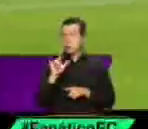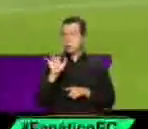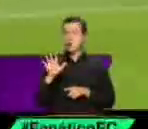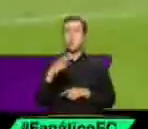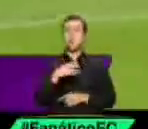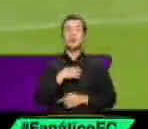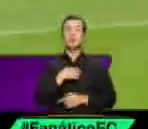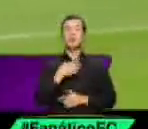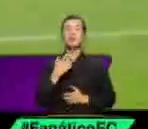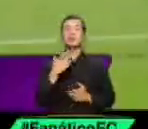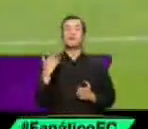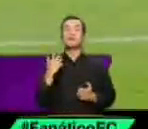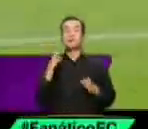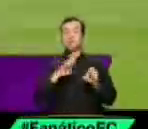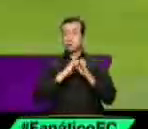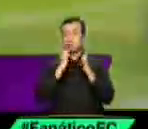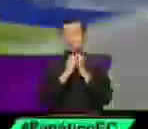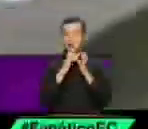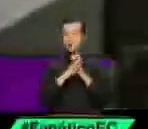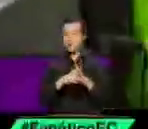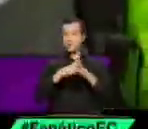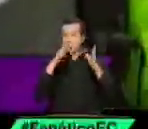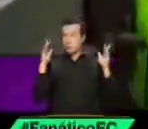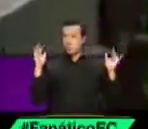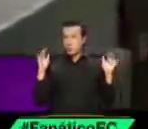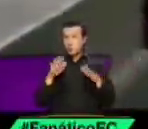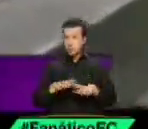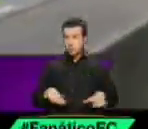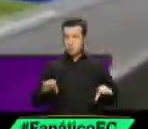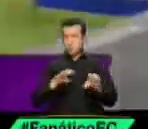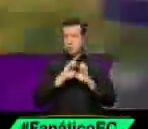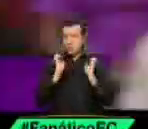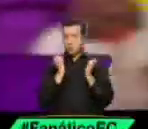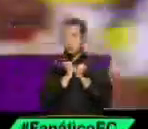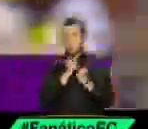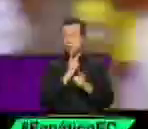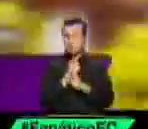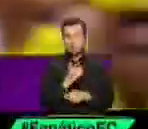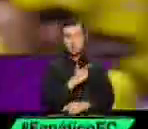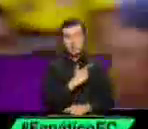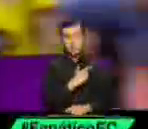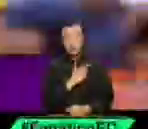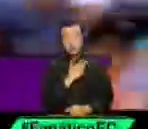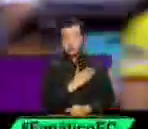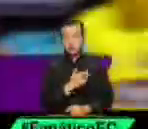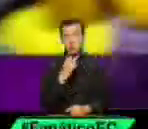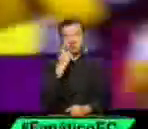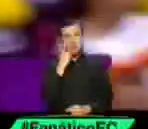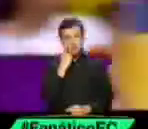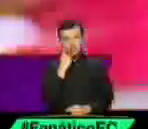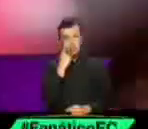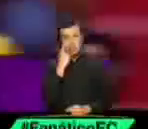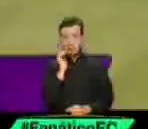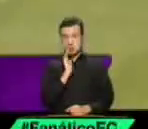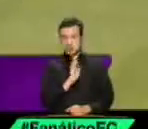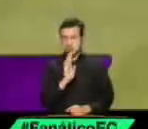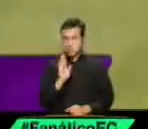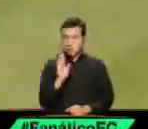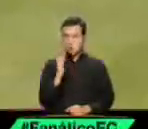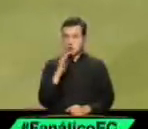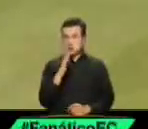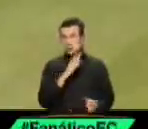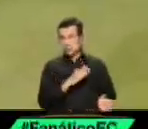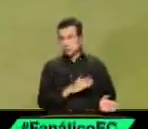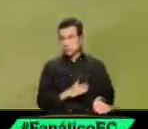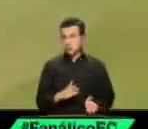Barcelona espera contar con el estadio lleno cuando reciba en la cancha del Monumental a Liga de Quito y es así como a través de sus dirigentes han